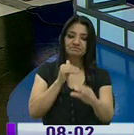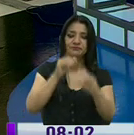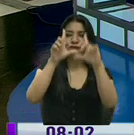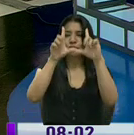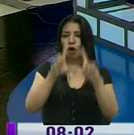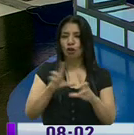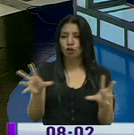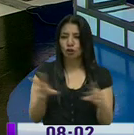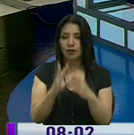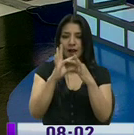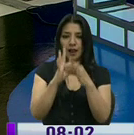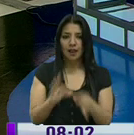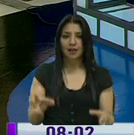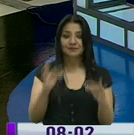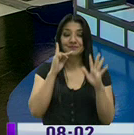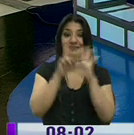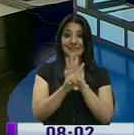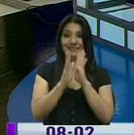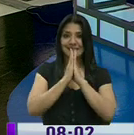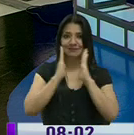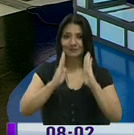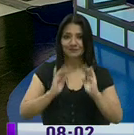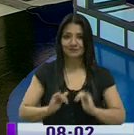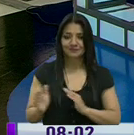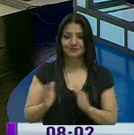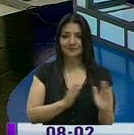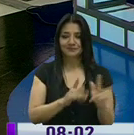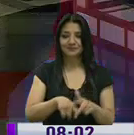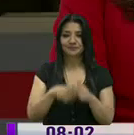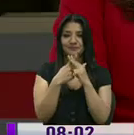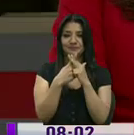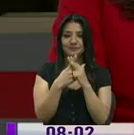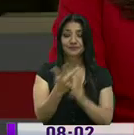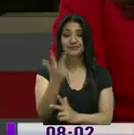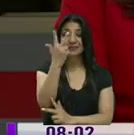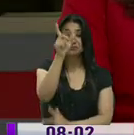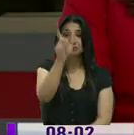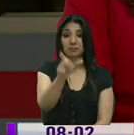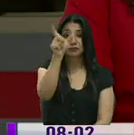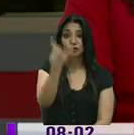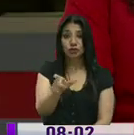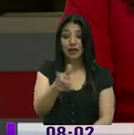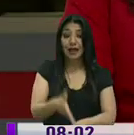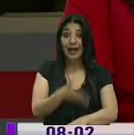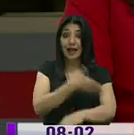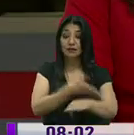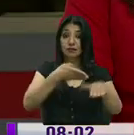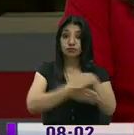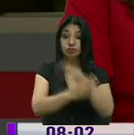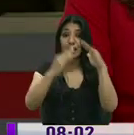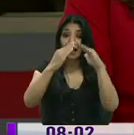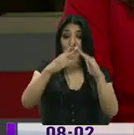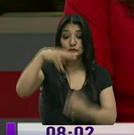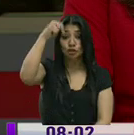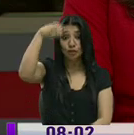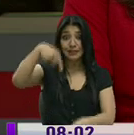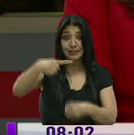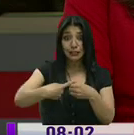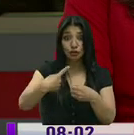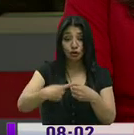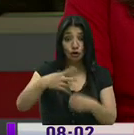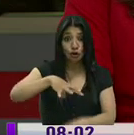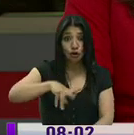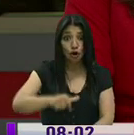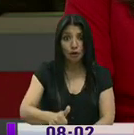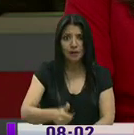que sus pedidos sean atendidas iniciamos les contamos que tres sospechosos de haber robado un domicilio en el norte de quito fueron detenidos tras una